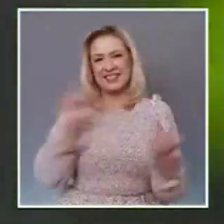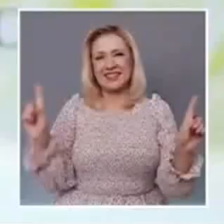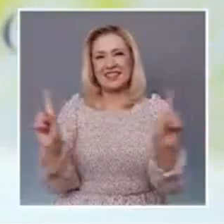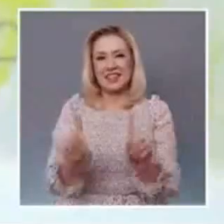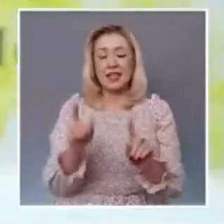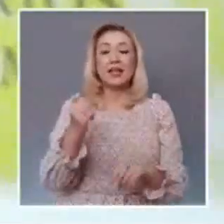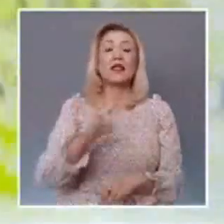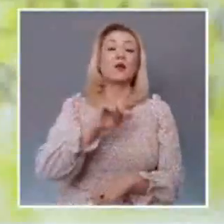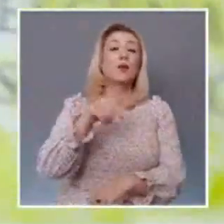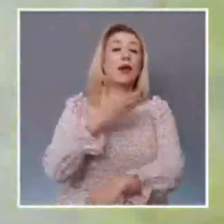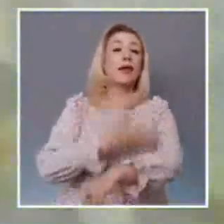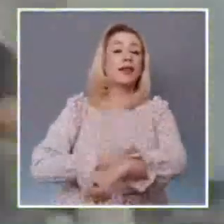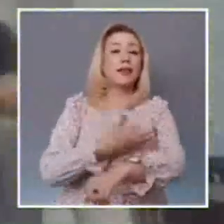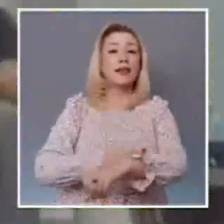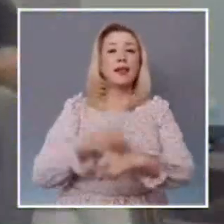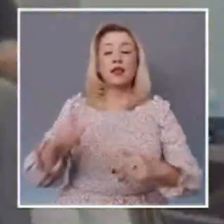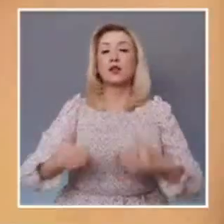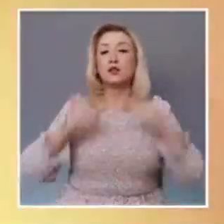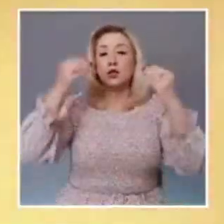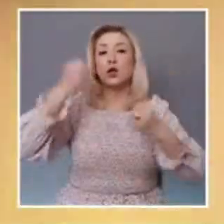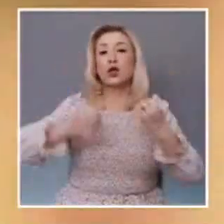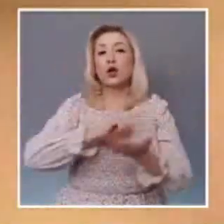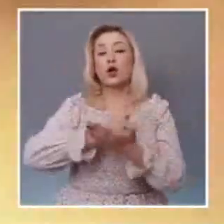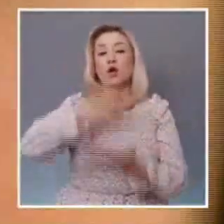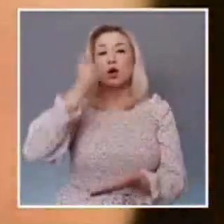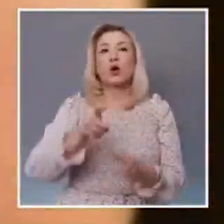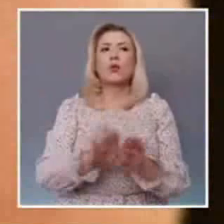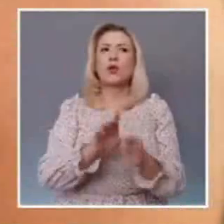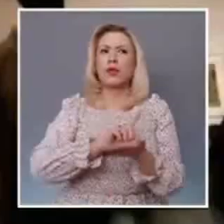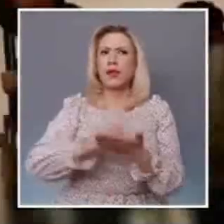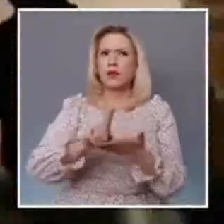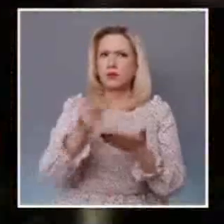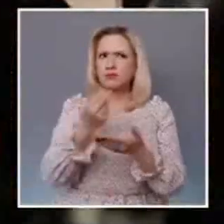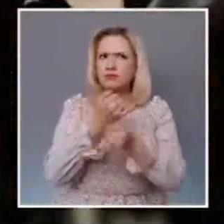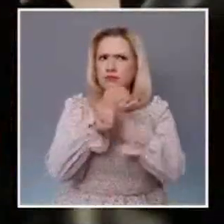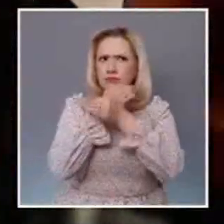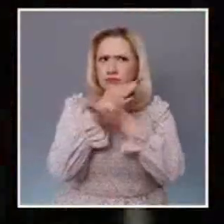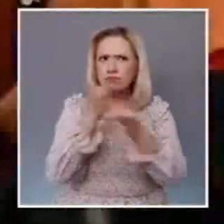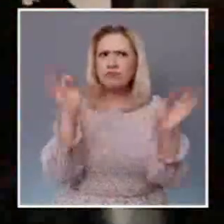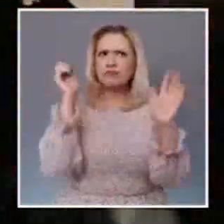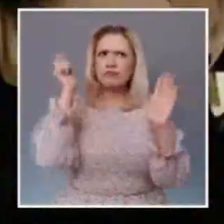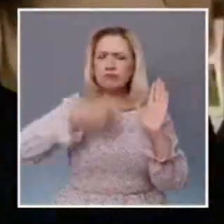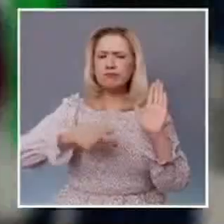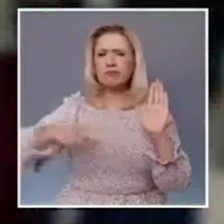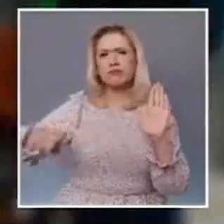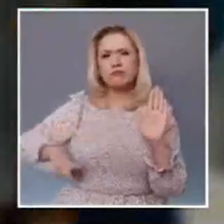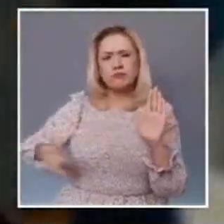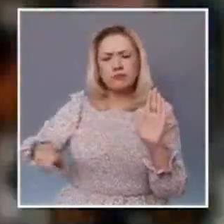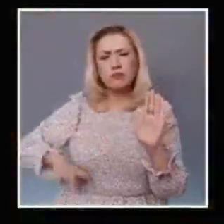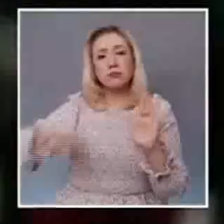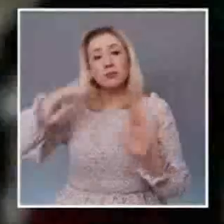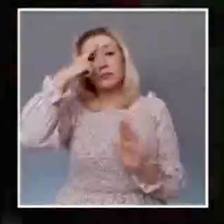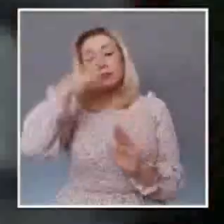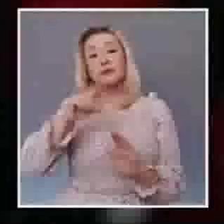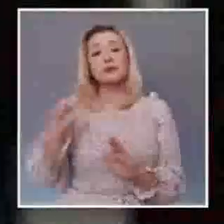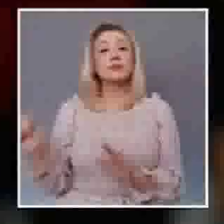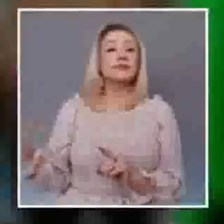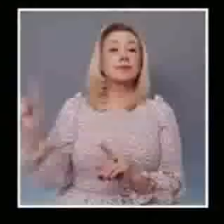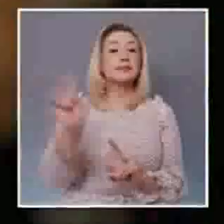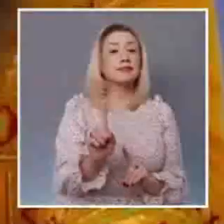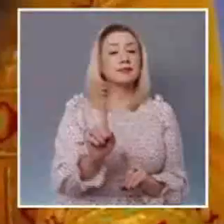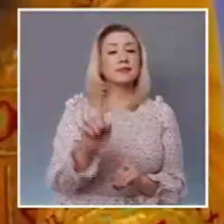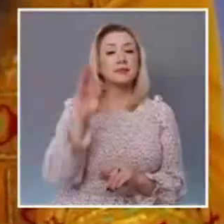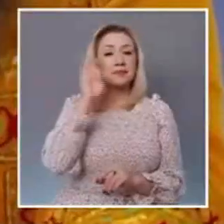El derecho a la información, la importancia de la transparencia en el ejercicio de gobierno, en el que participan las ministras Loretta Ortiz Alf